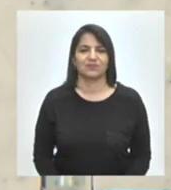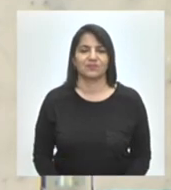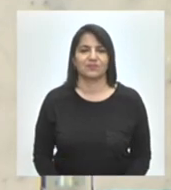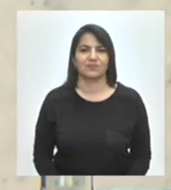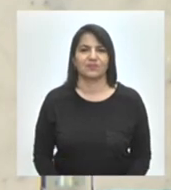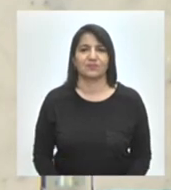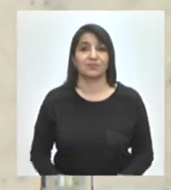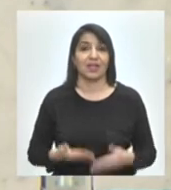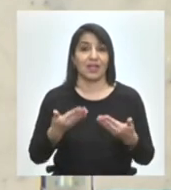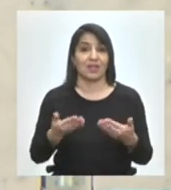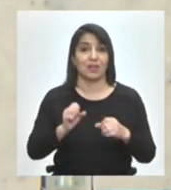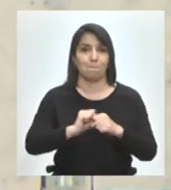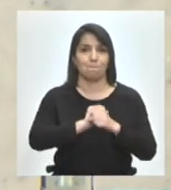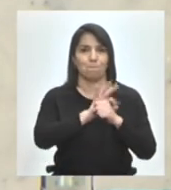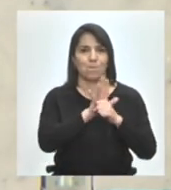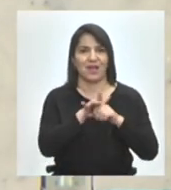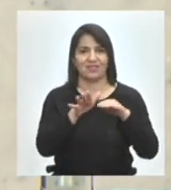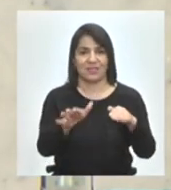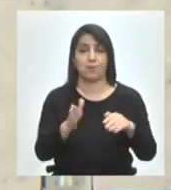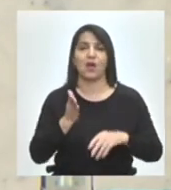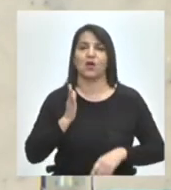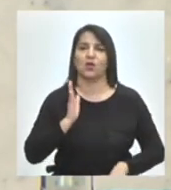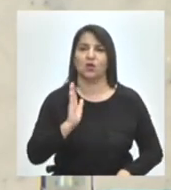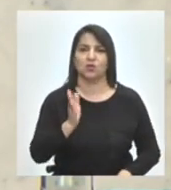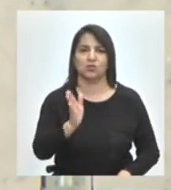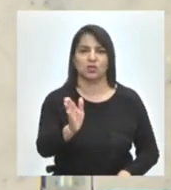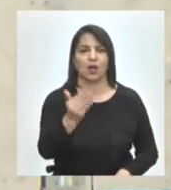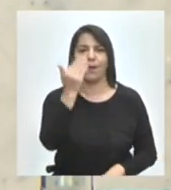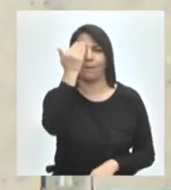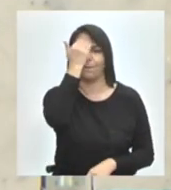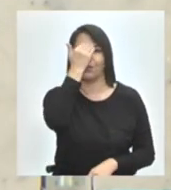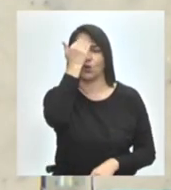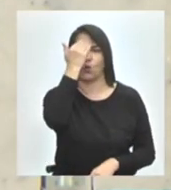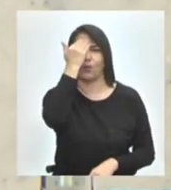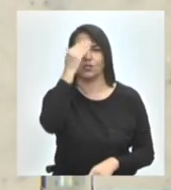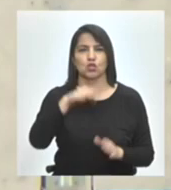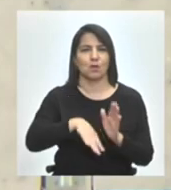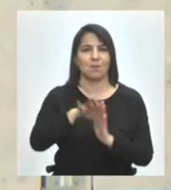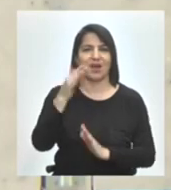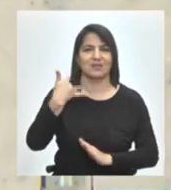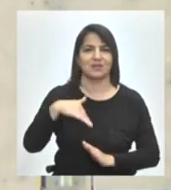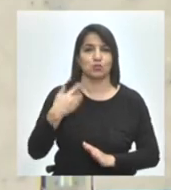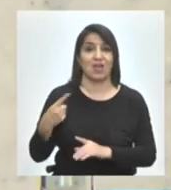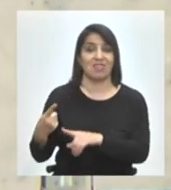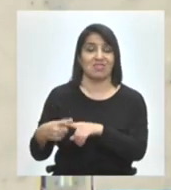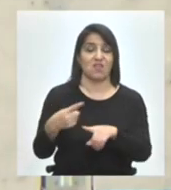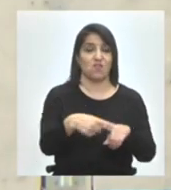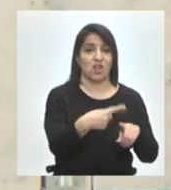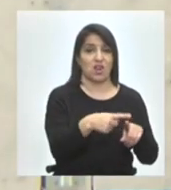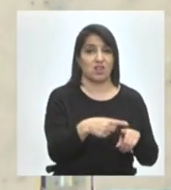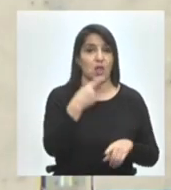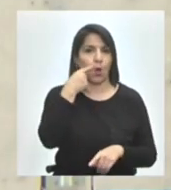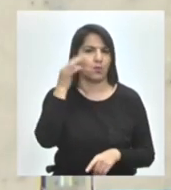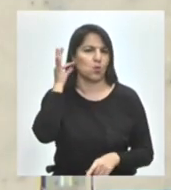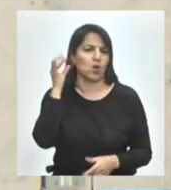Respecto de esta pandemia, que aún no termina, una preocupación central de distintos parlamentarios y parlamentarias ha sido la